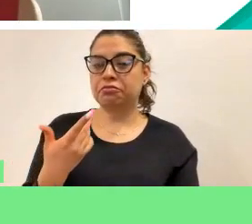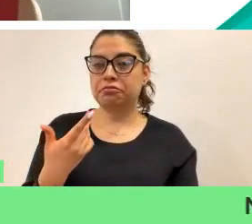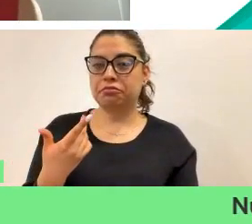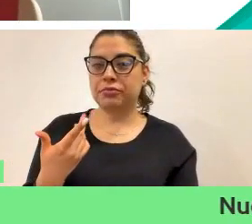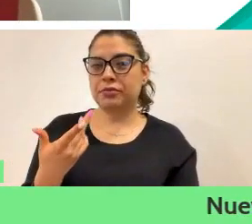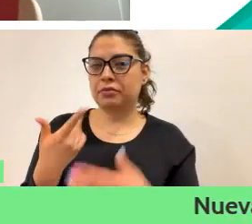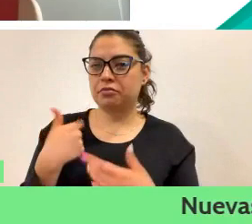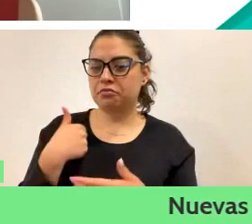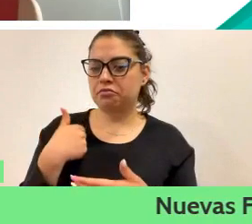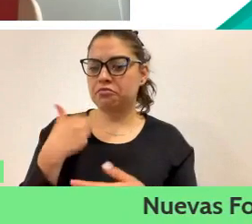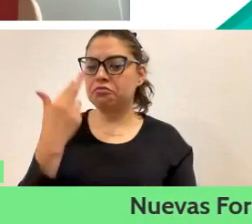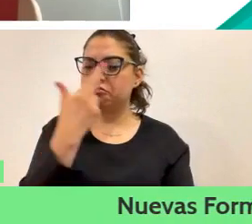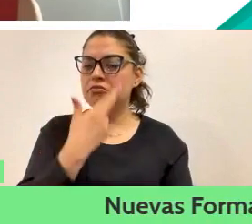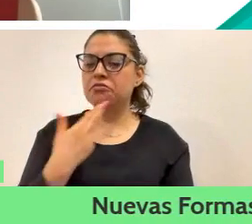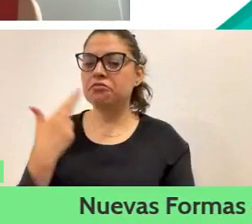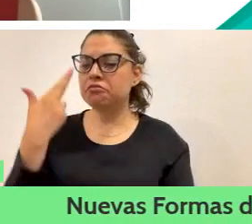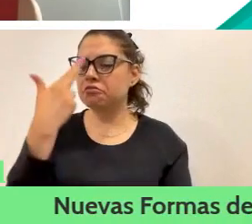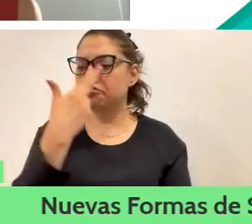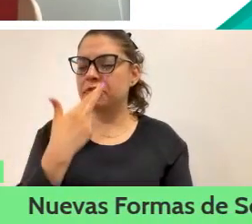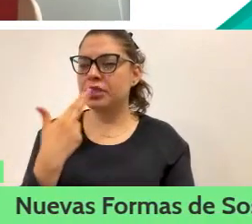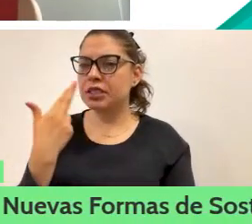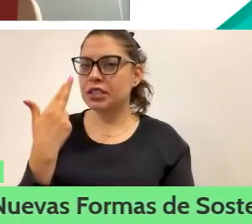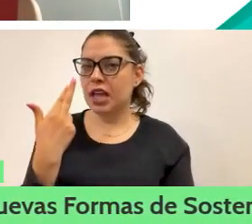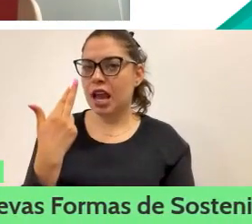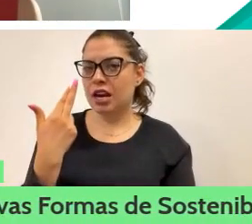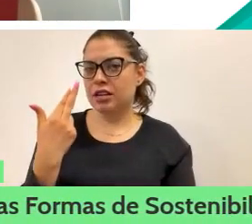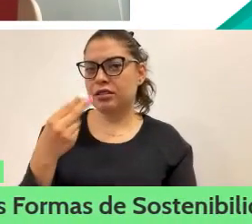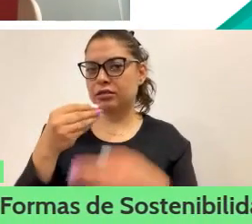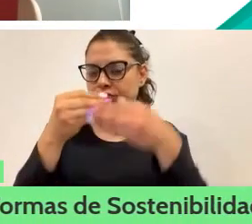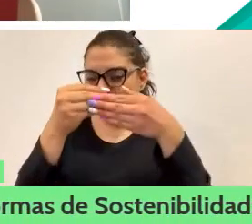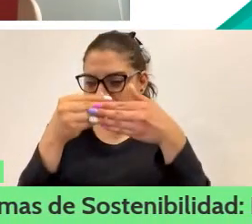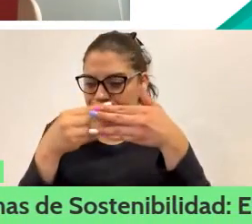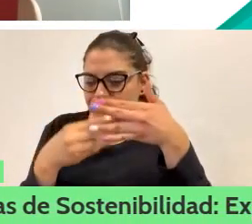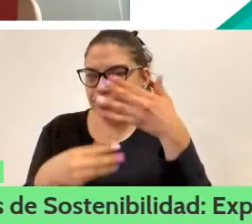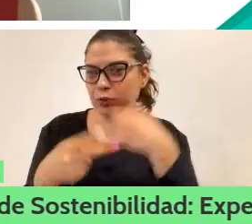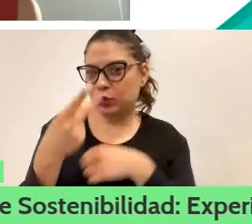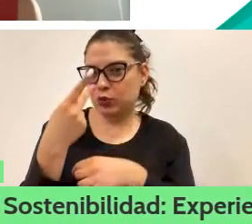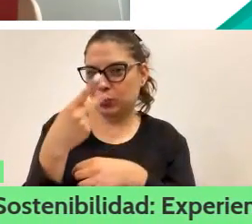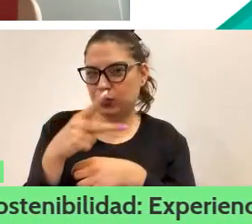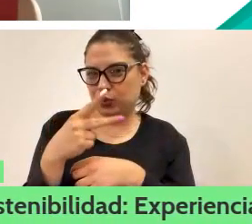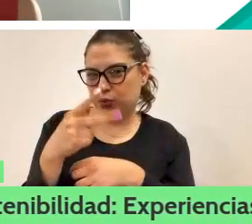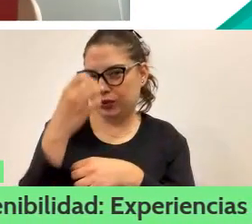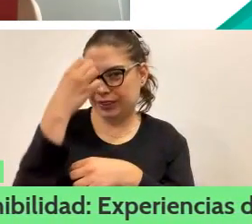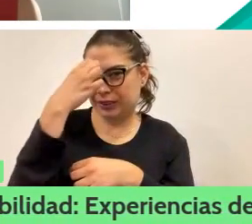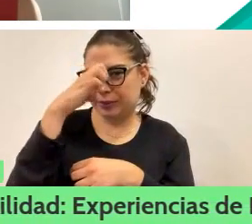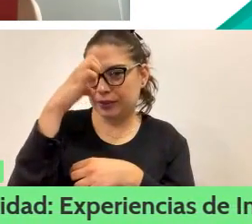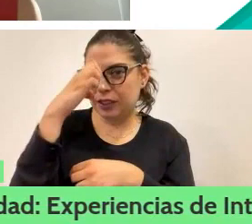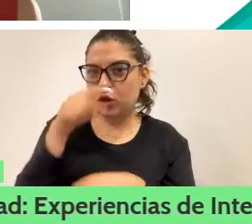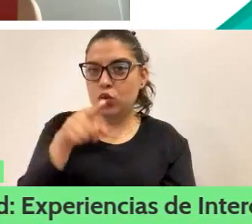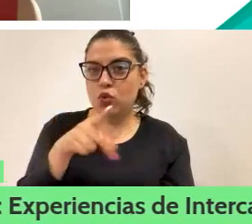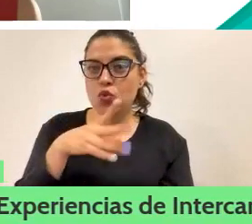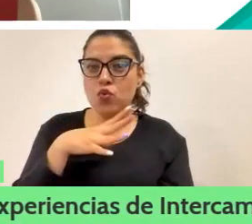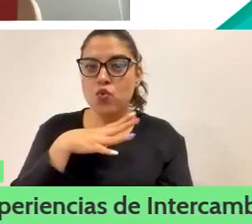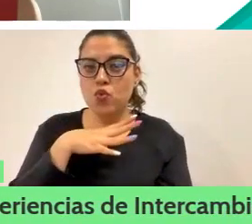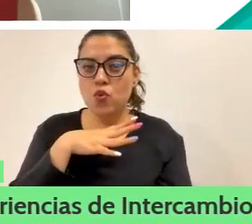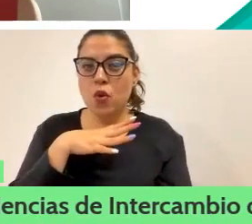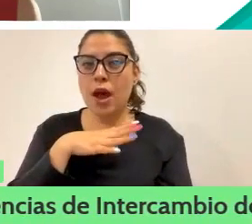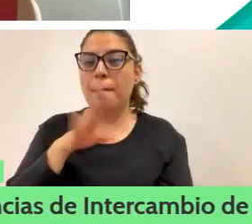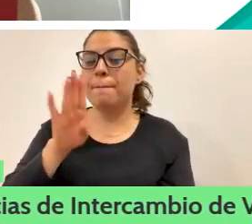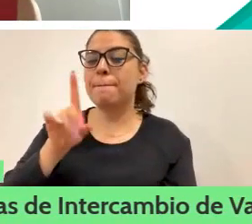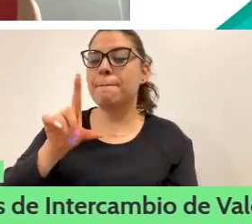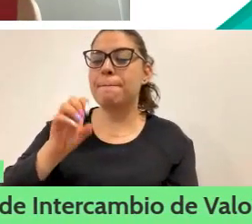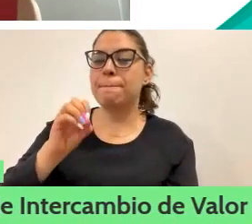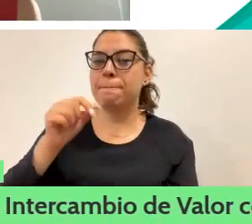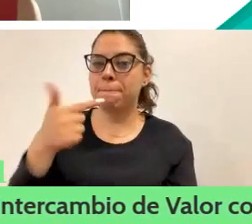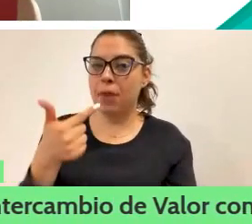brief y me gustó algo, me llamó la atención algo, que tenés un blog de Fundraising Digital que es